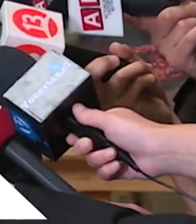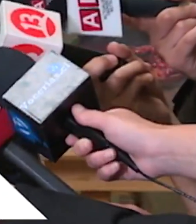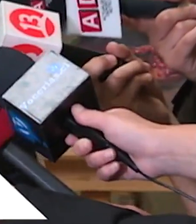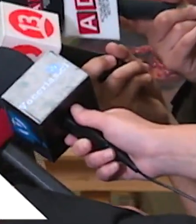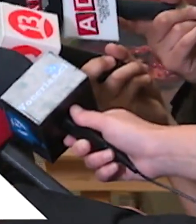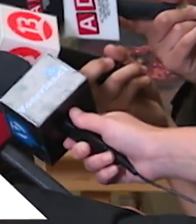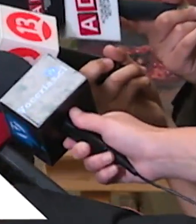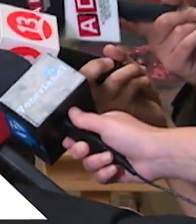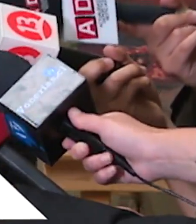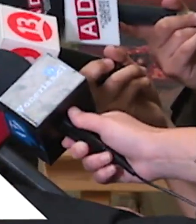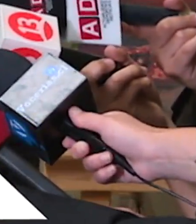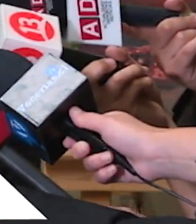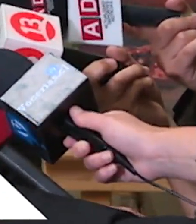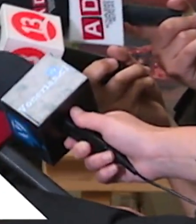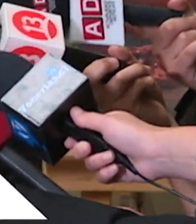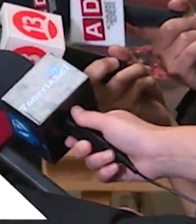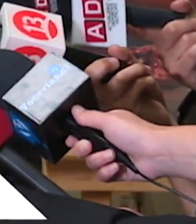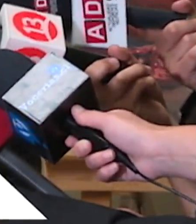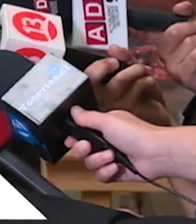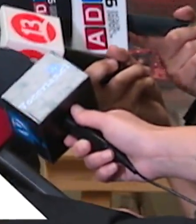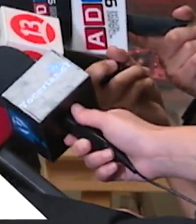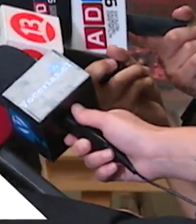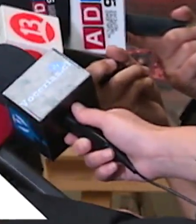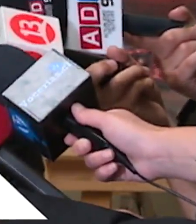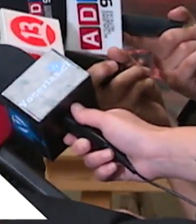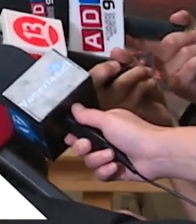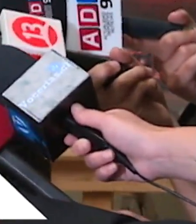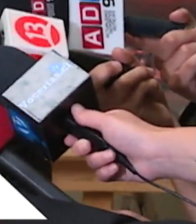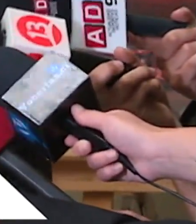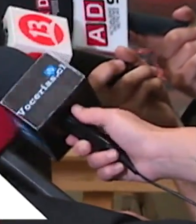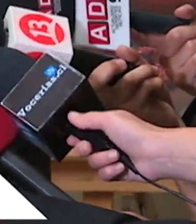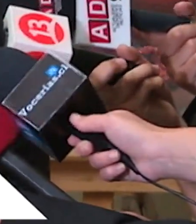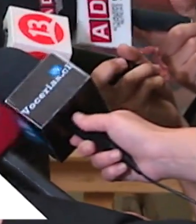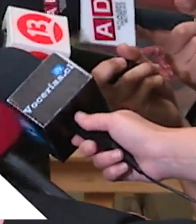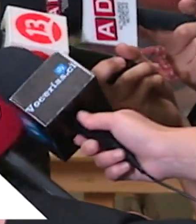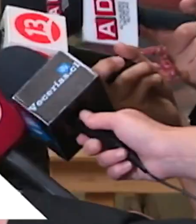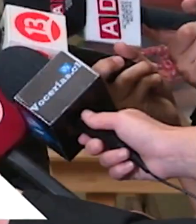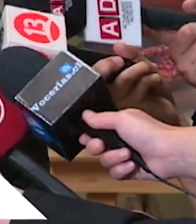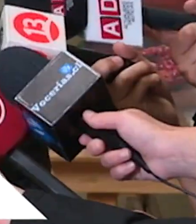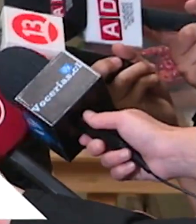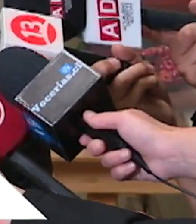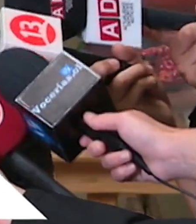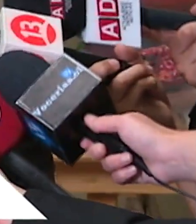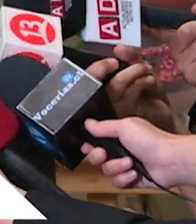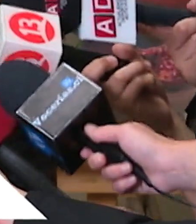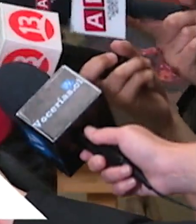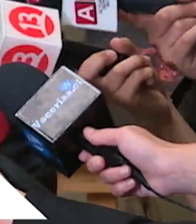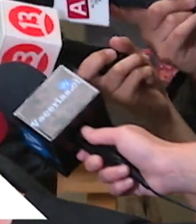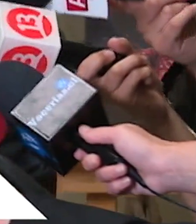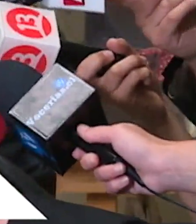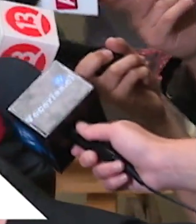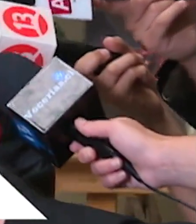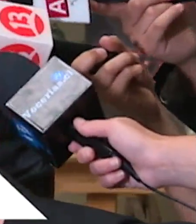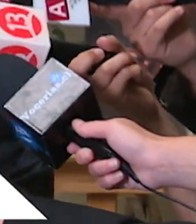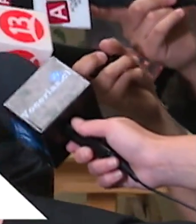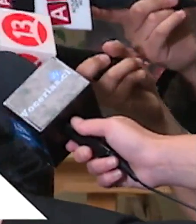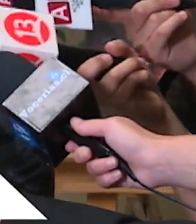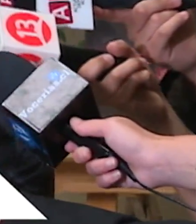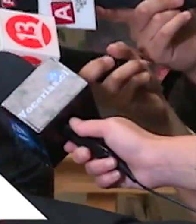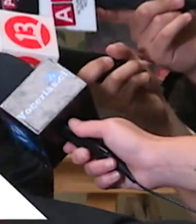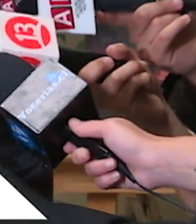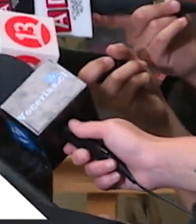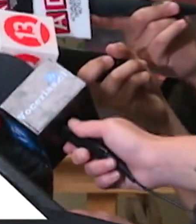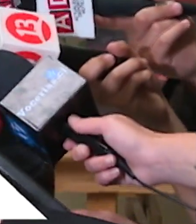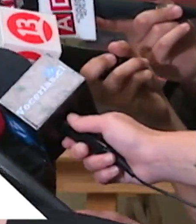especial para ir en ayuda de las víctimas de la violencia rural creo que el ministro ha dado cuenta de una mirada